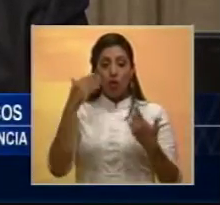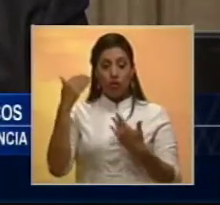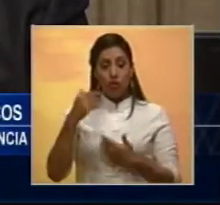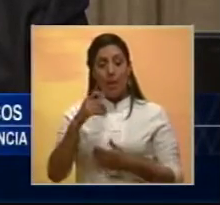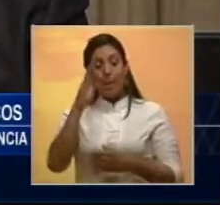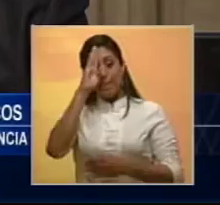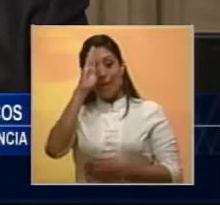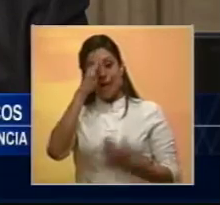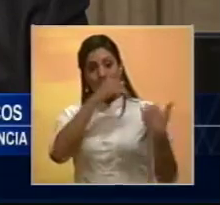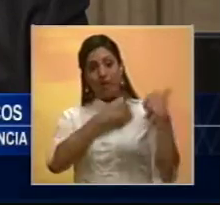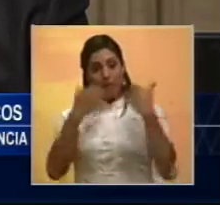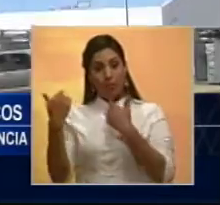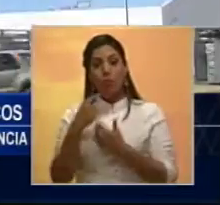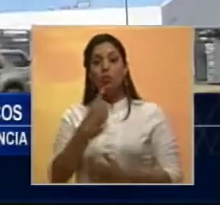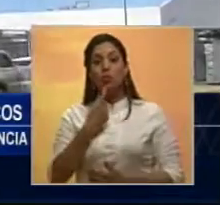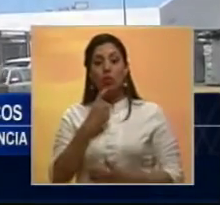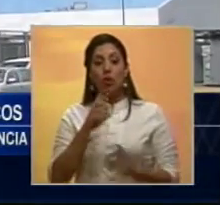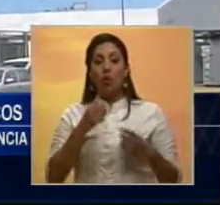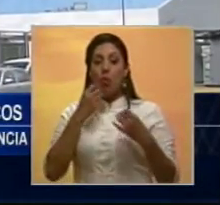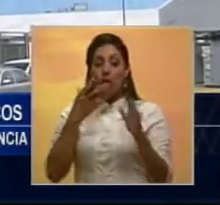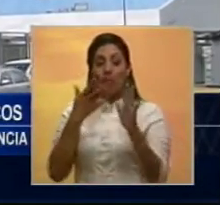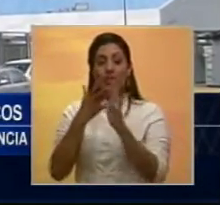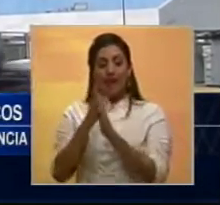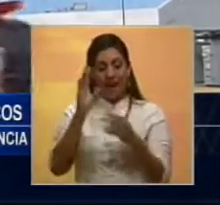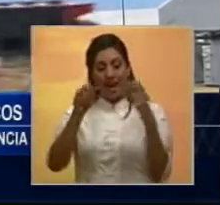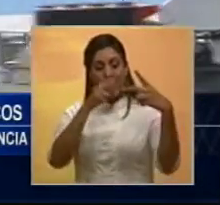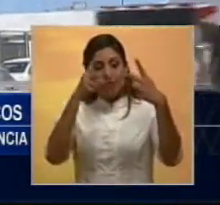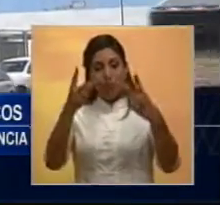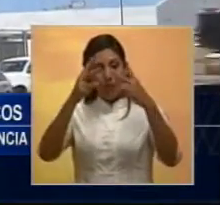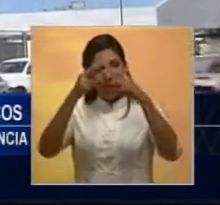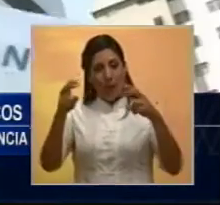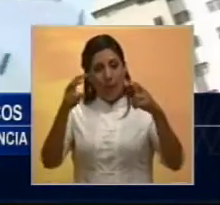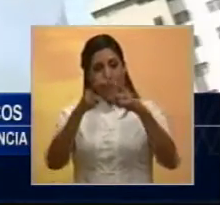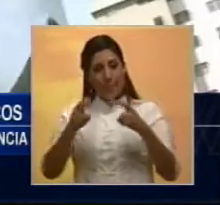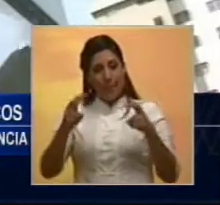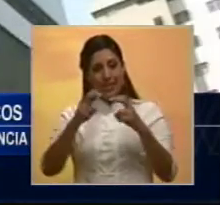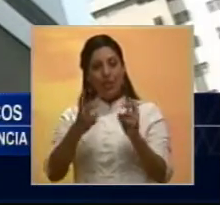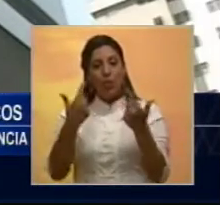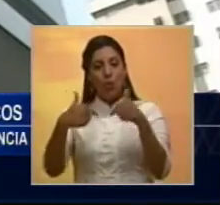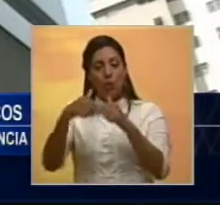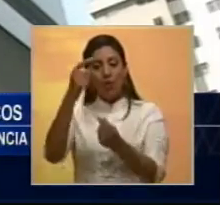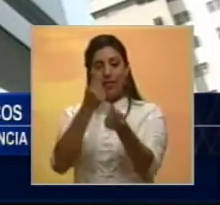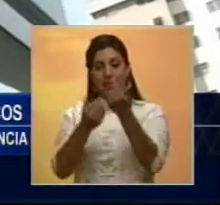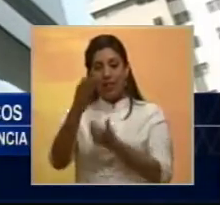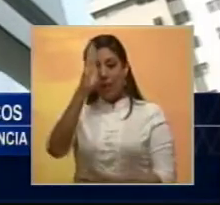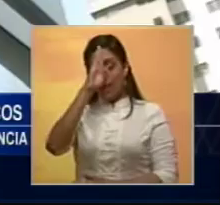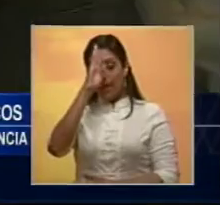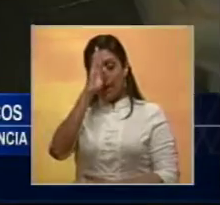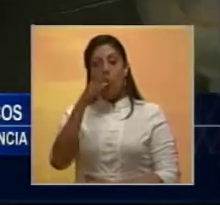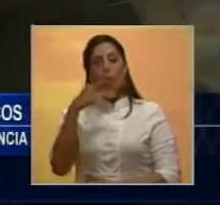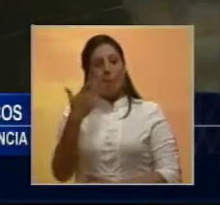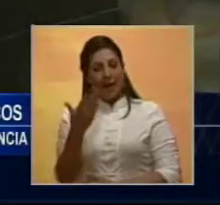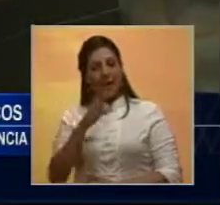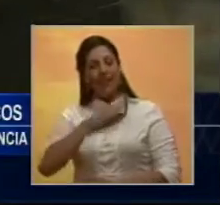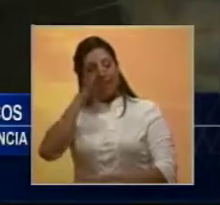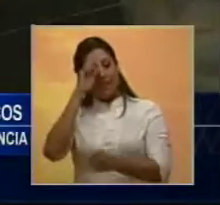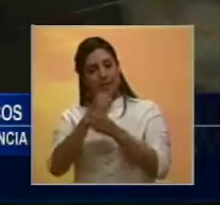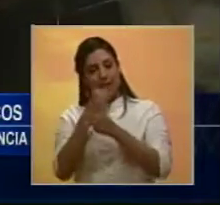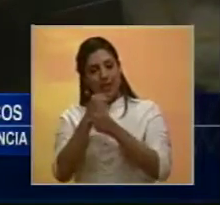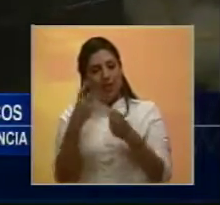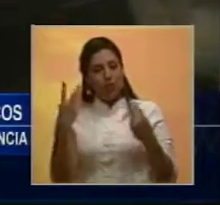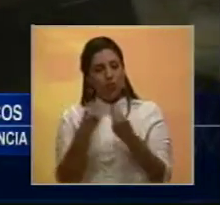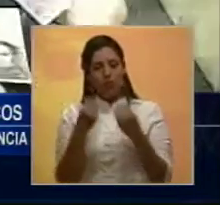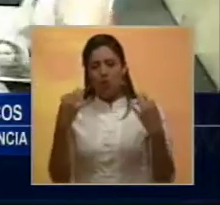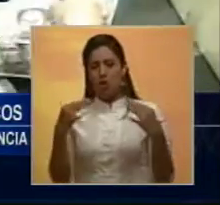superintendente de bancos, Leoncio Guerra, aseguró que se realizaron inspecciones en las entidades financieras del país, las cuales trabajaron con